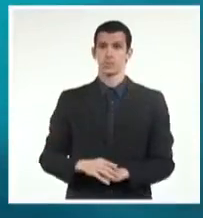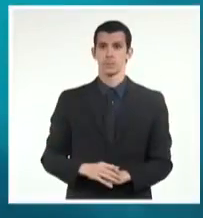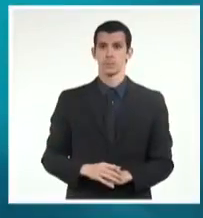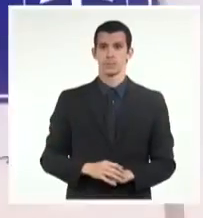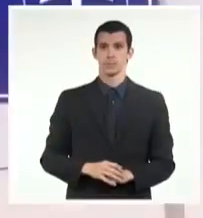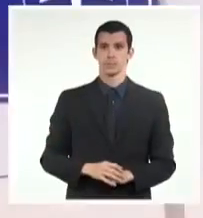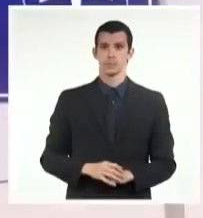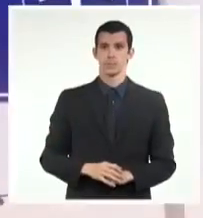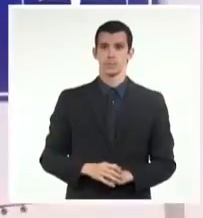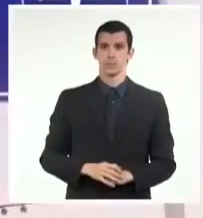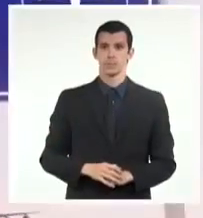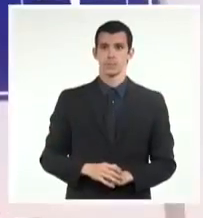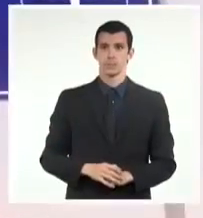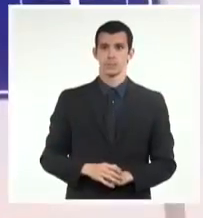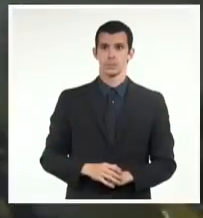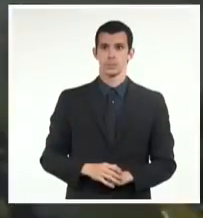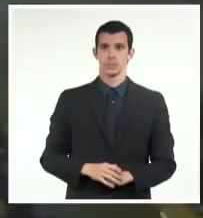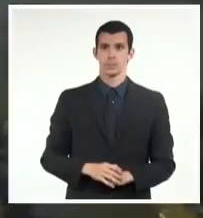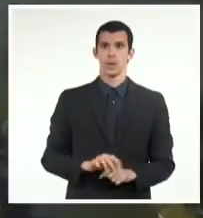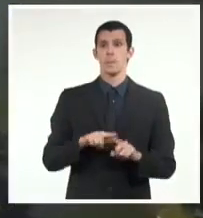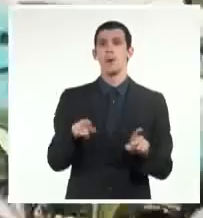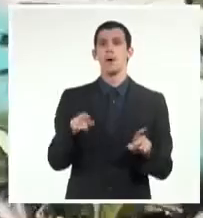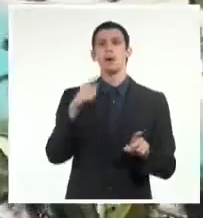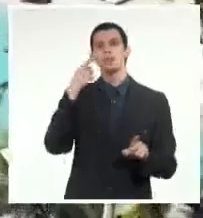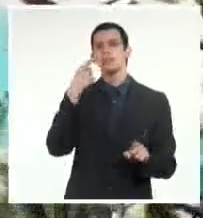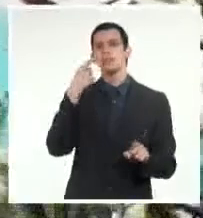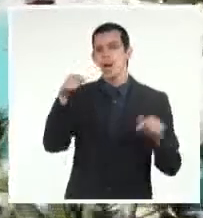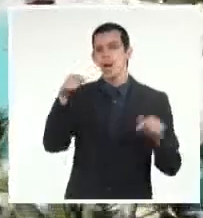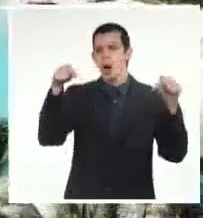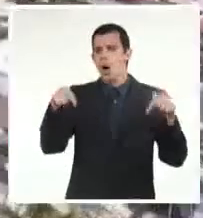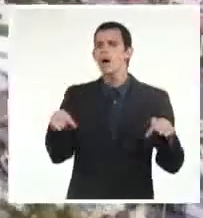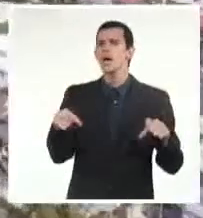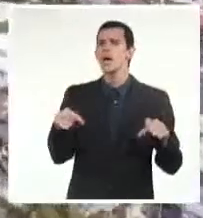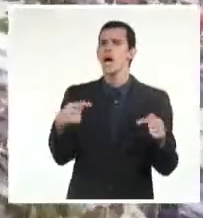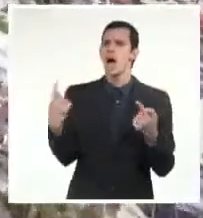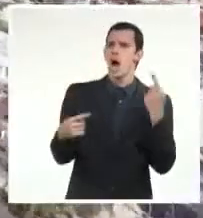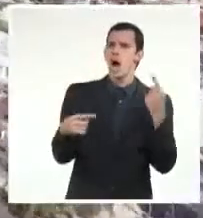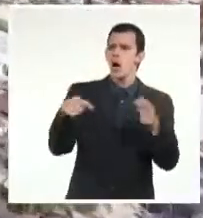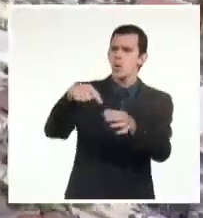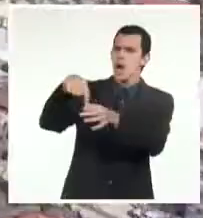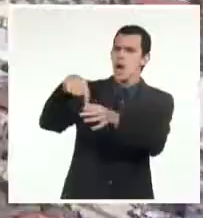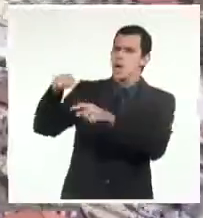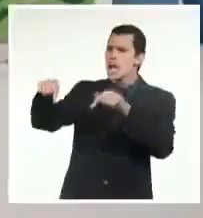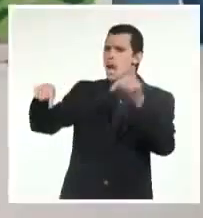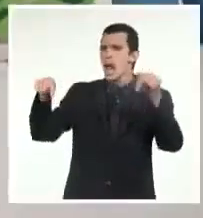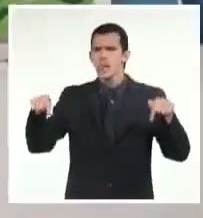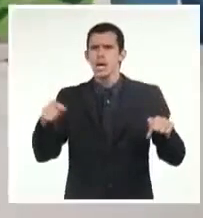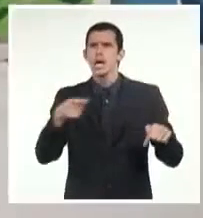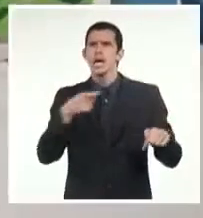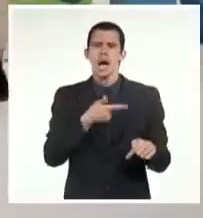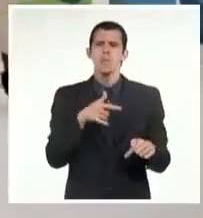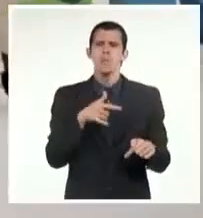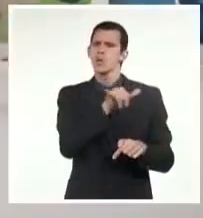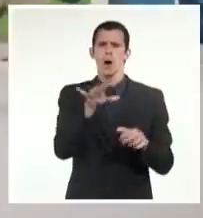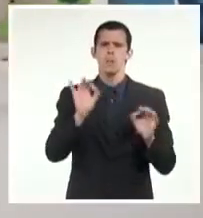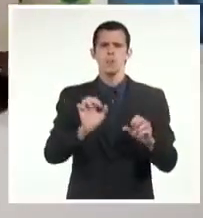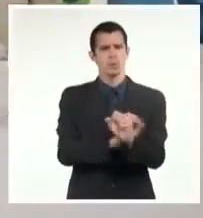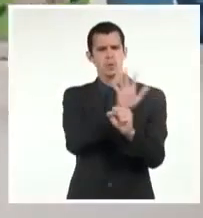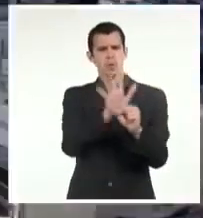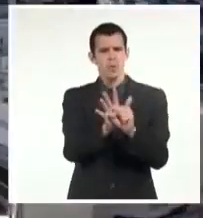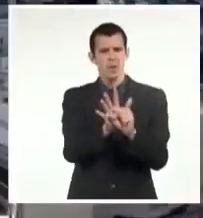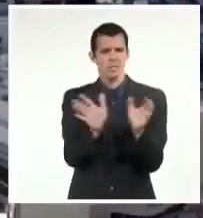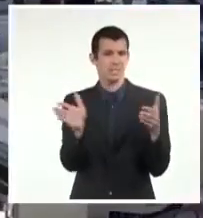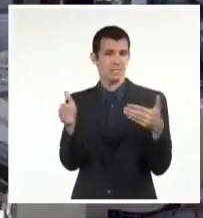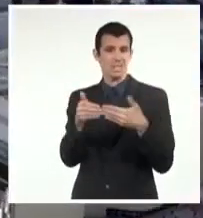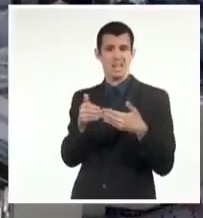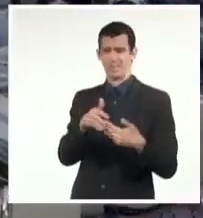hoy se ven como que van hacia adelante, pues aprovecharon el tiempo de la pandemia